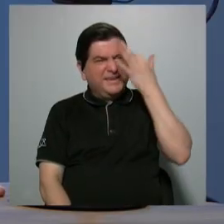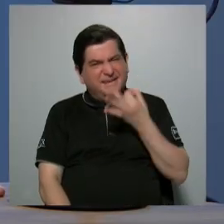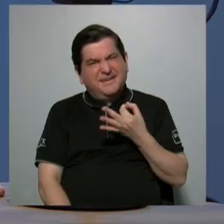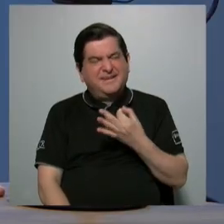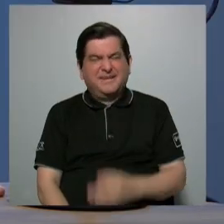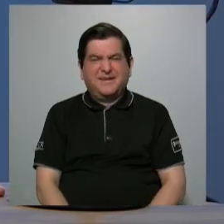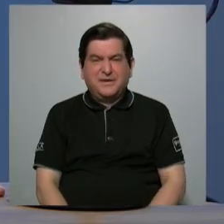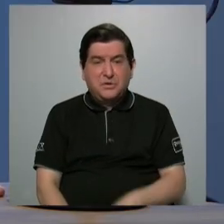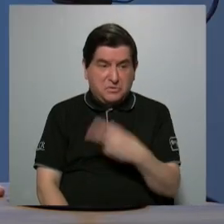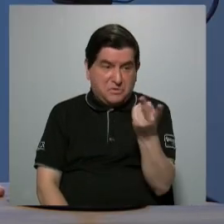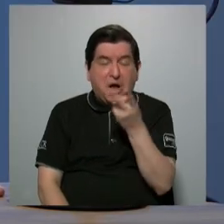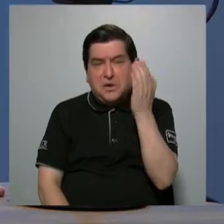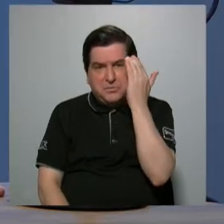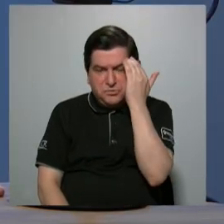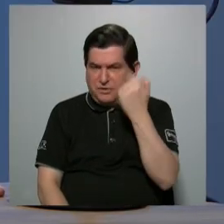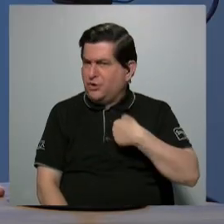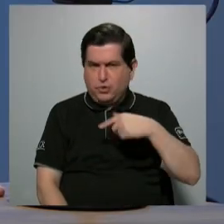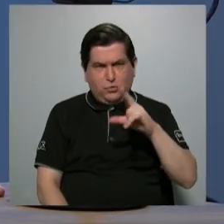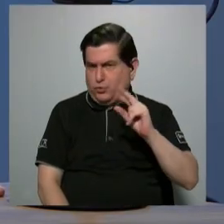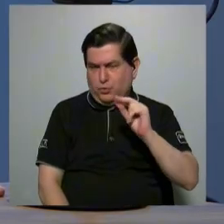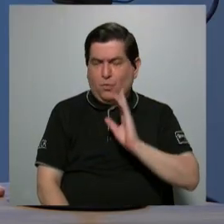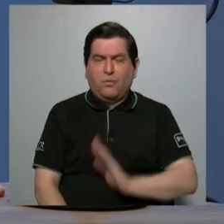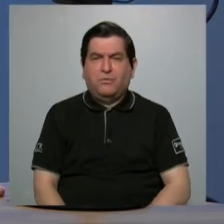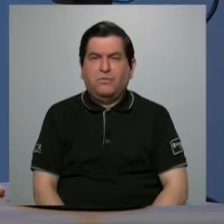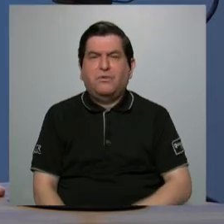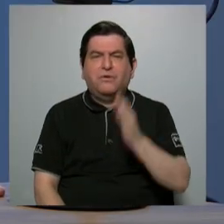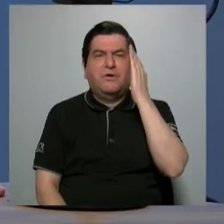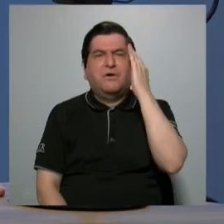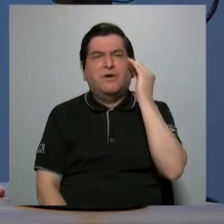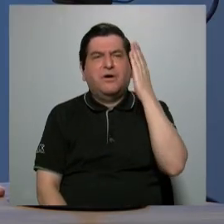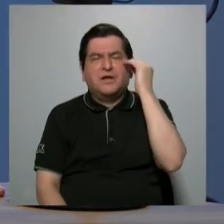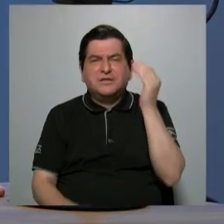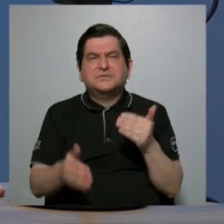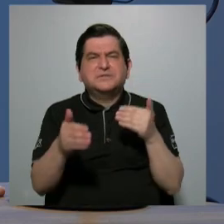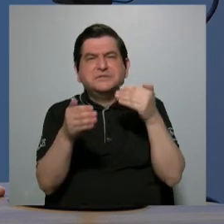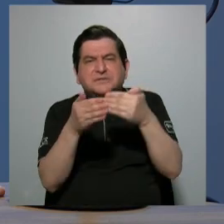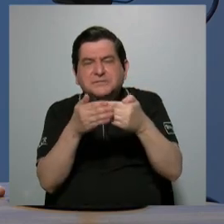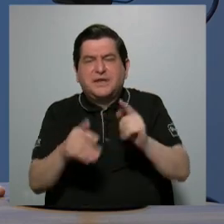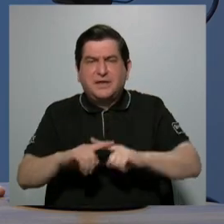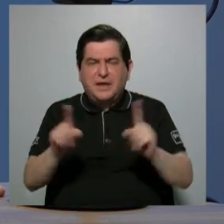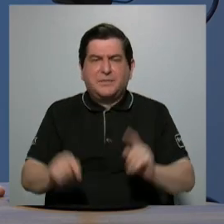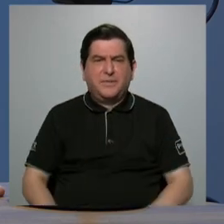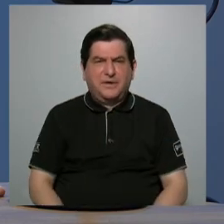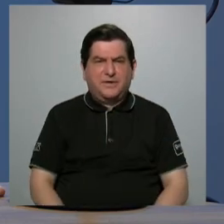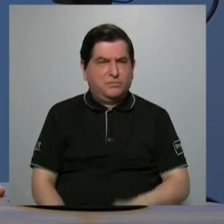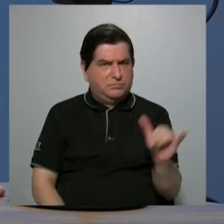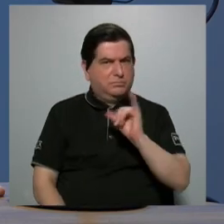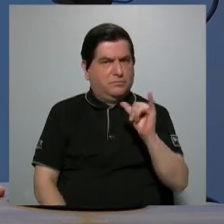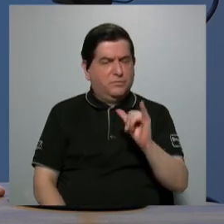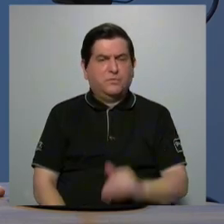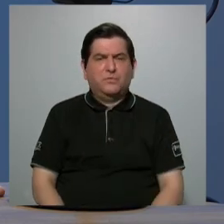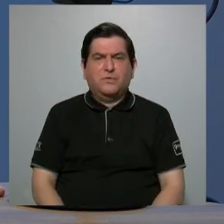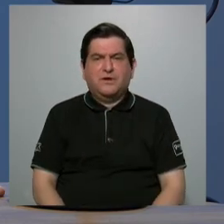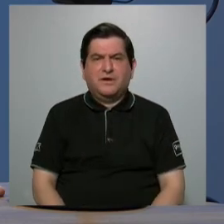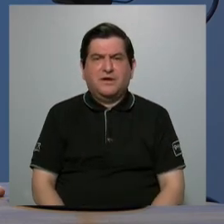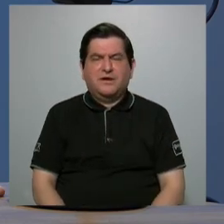y ustedes sí saben y yo no, la experiencia más cercana, pero muy diferente, es el